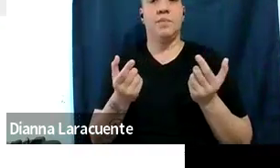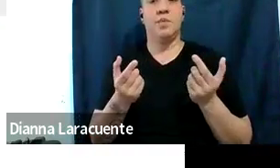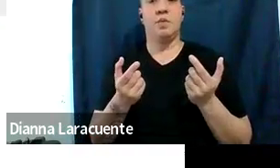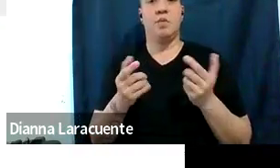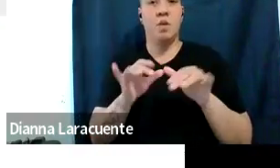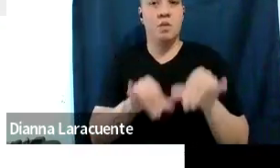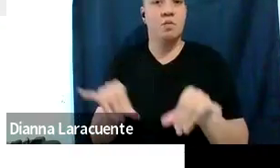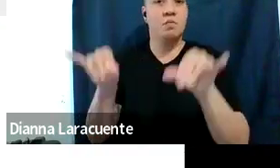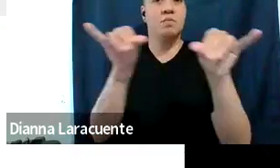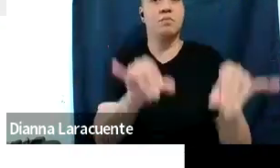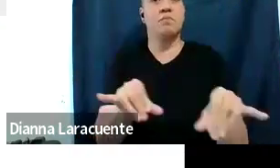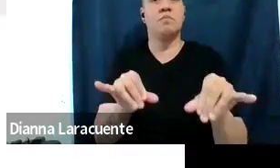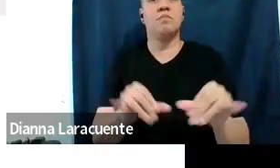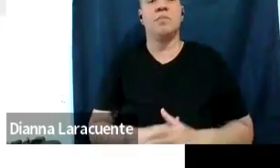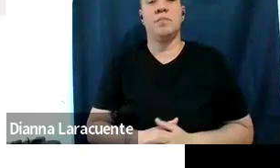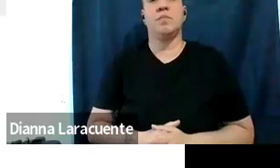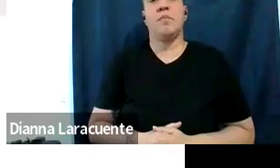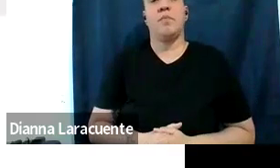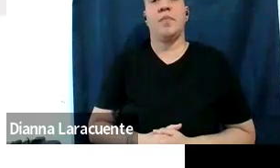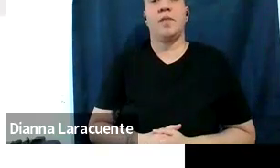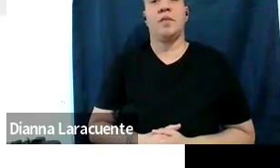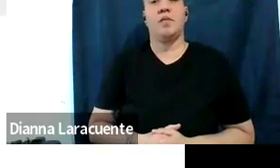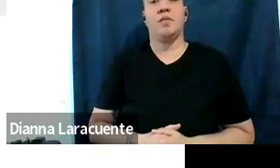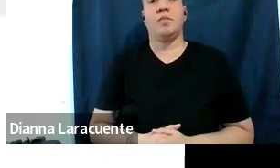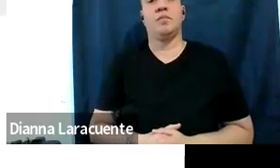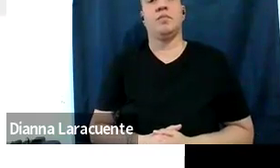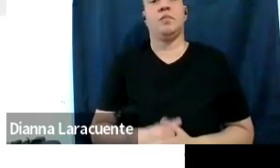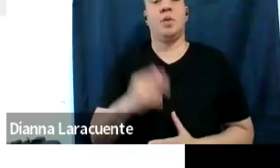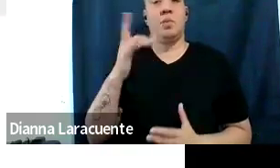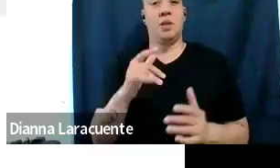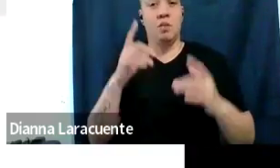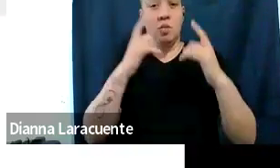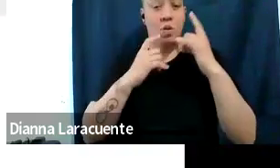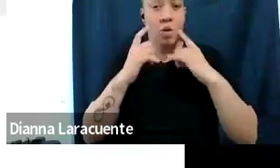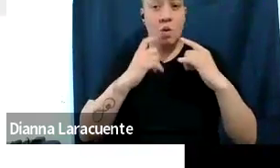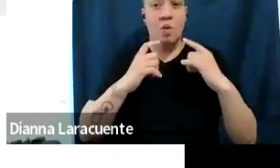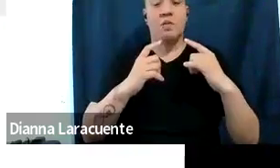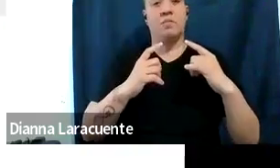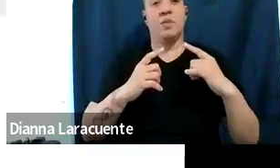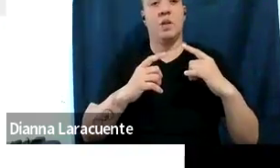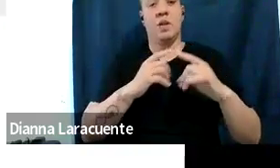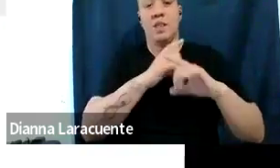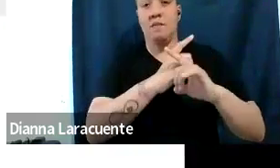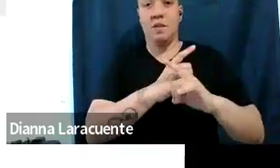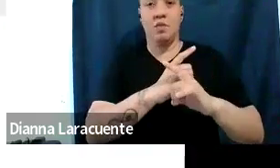unísono, porque estaba llorando el que nos defendió a costa de su vida. Señores,